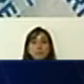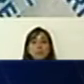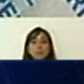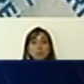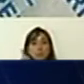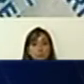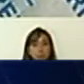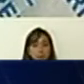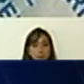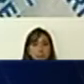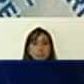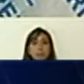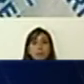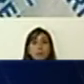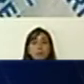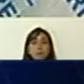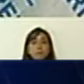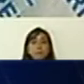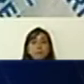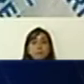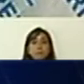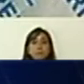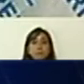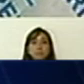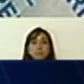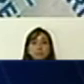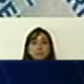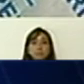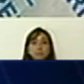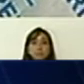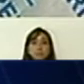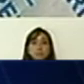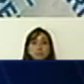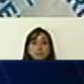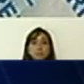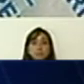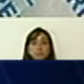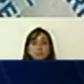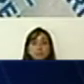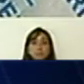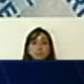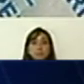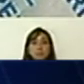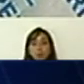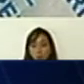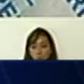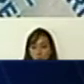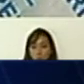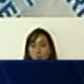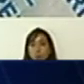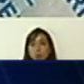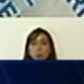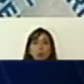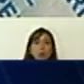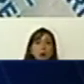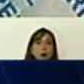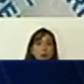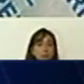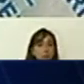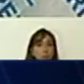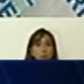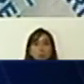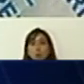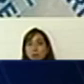Estado de Derecho de todos los venezolanos y venezolanas, de sus empresas, por parte